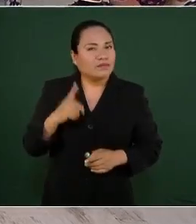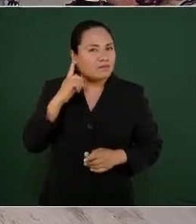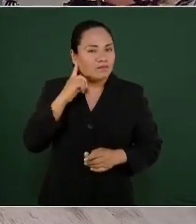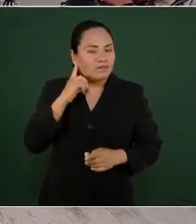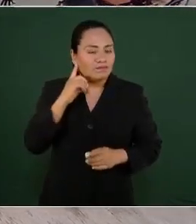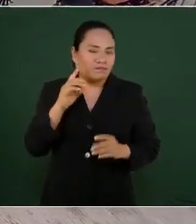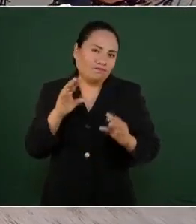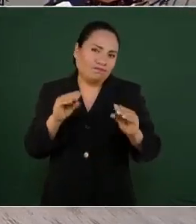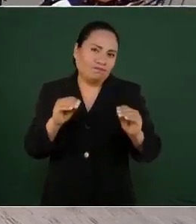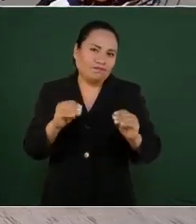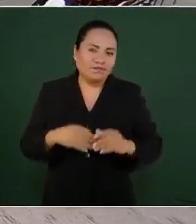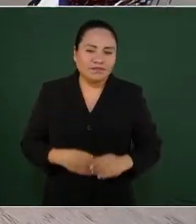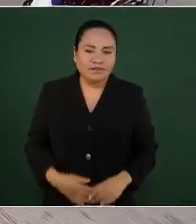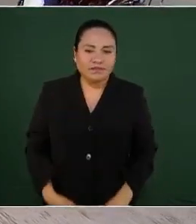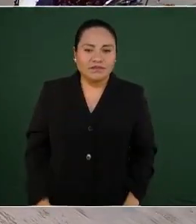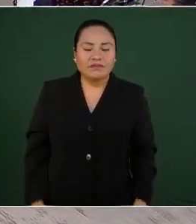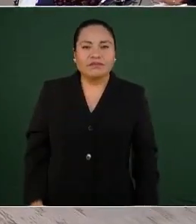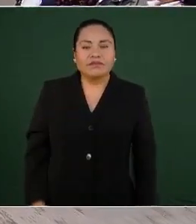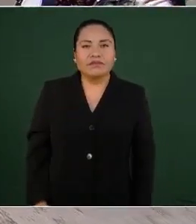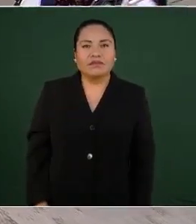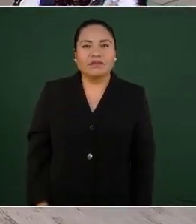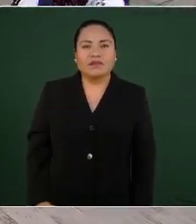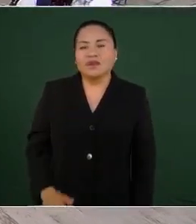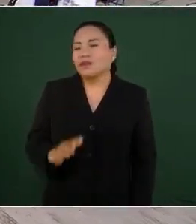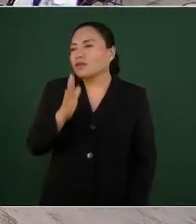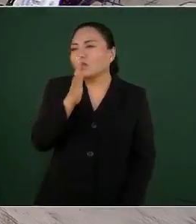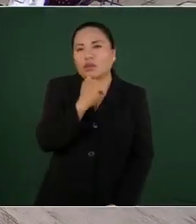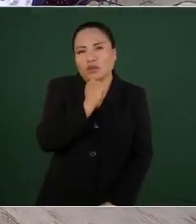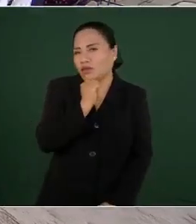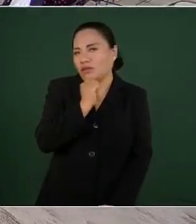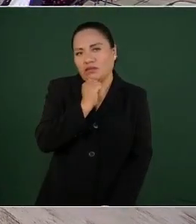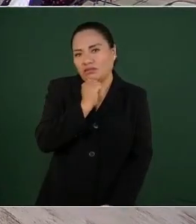No te contesto a ti. No puedo decir nada.